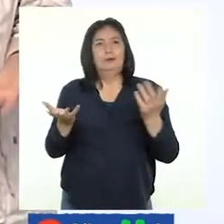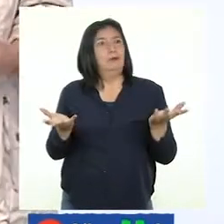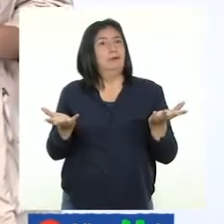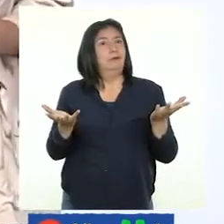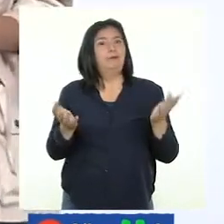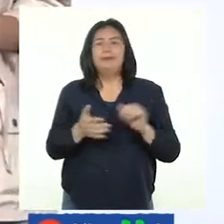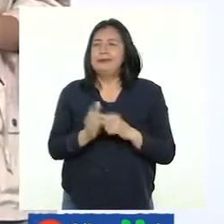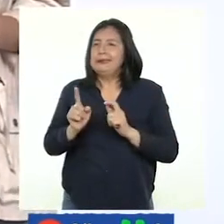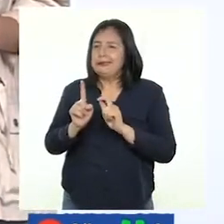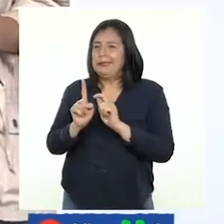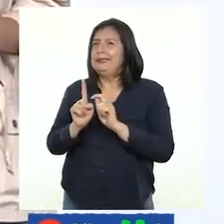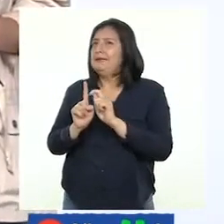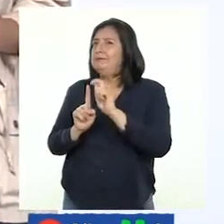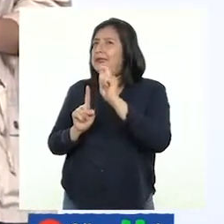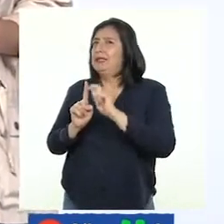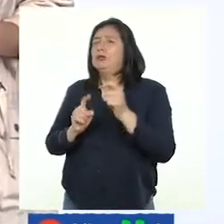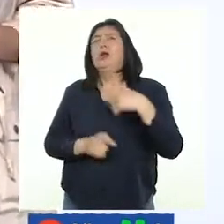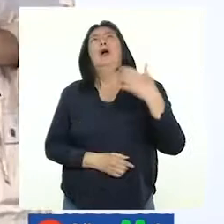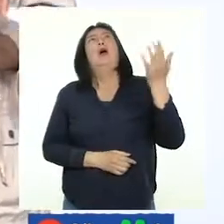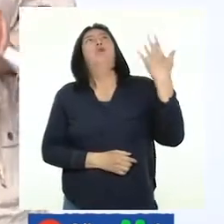la temperatura,